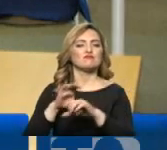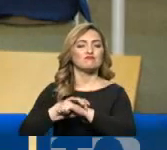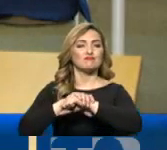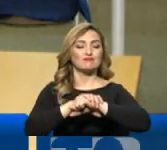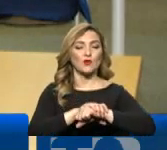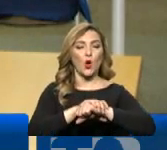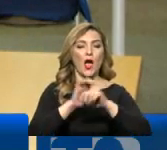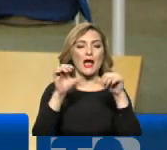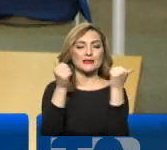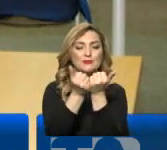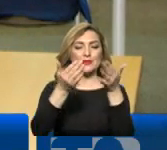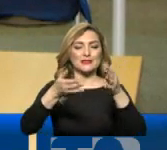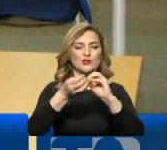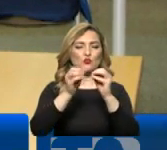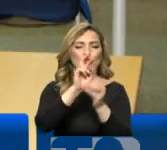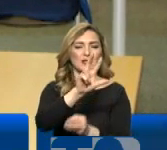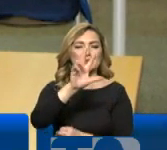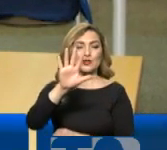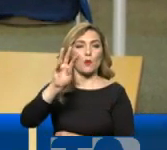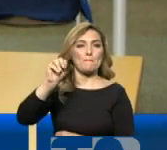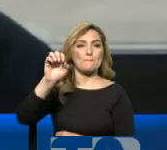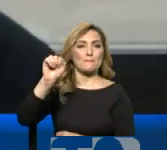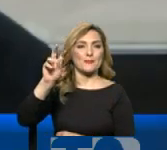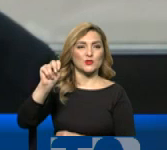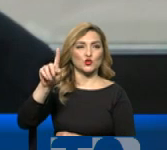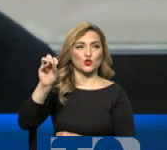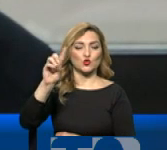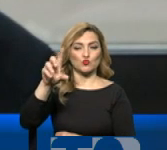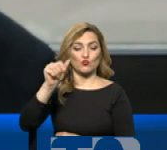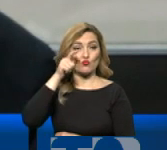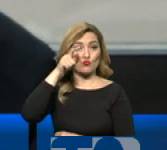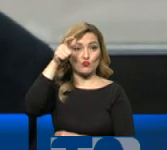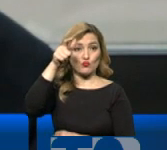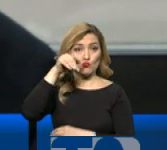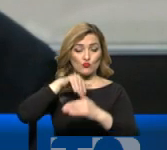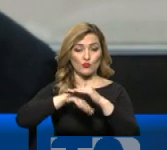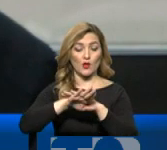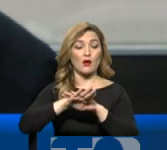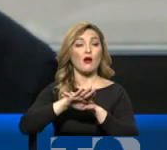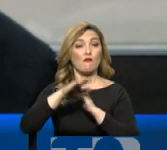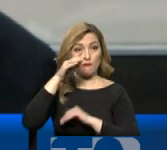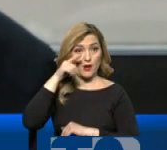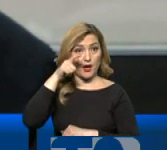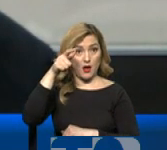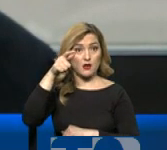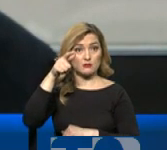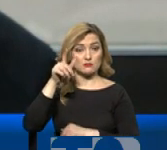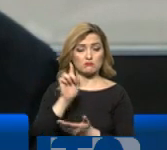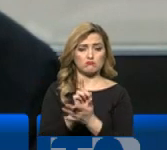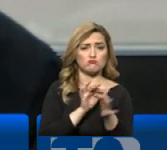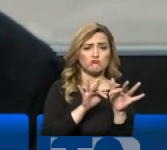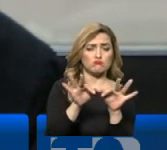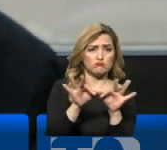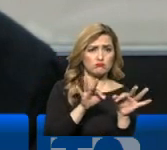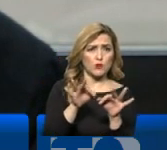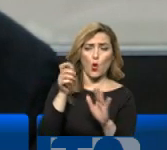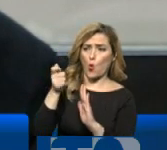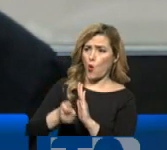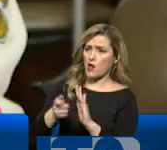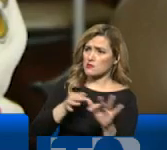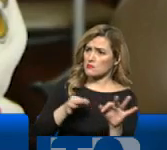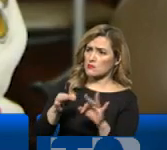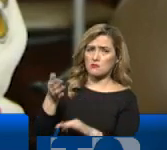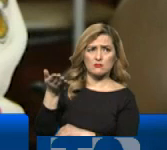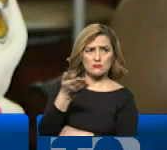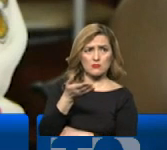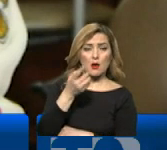Daniel Mendoza. Esta vez ya ha intervenido la Fiscalía General del Estado a través de Diana Salazar, quien ha explicado a los jueces algunos